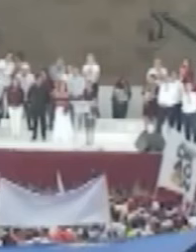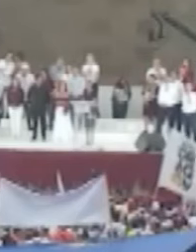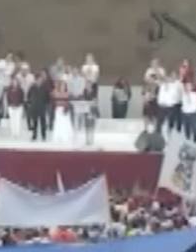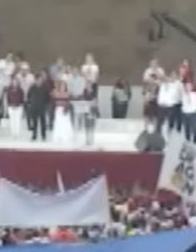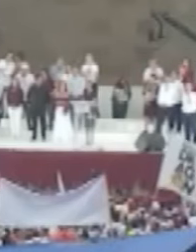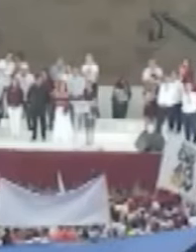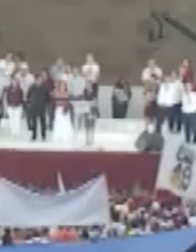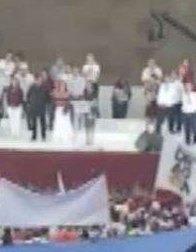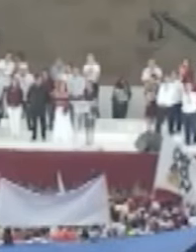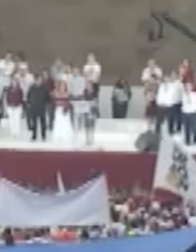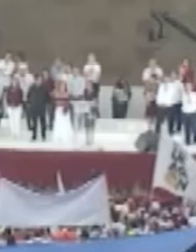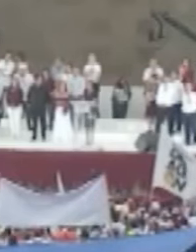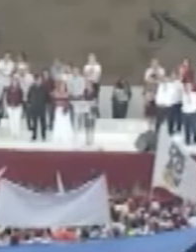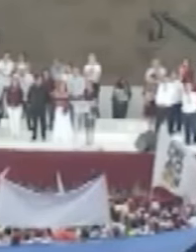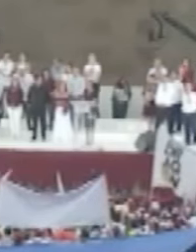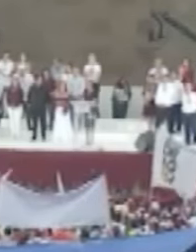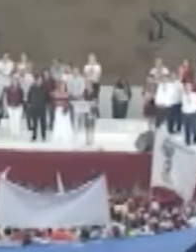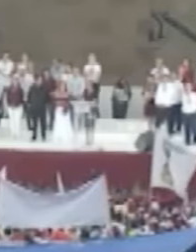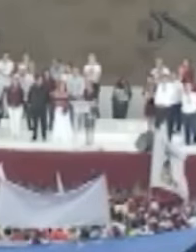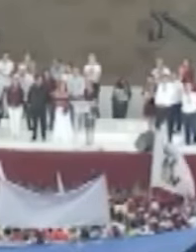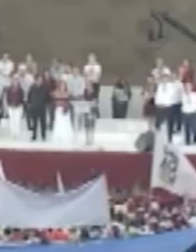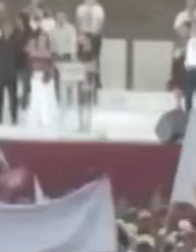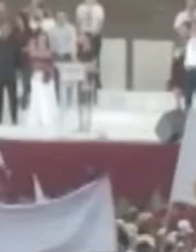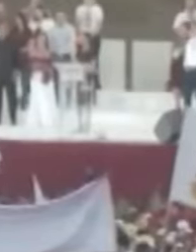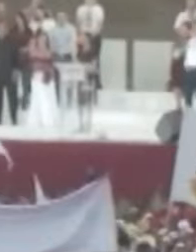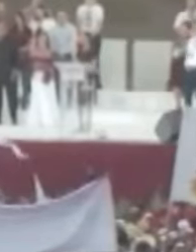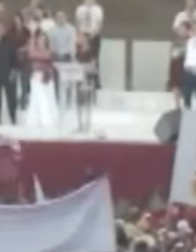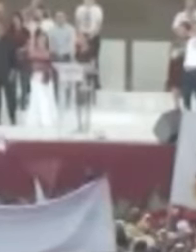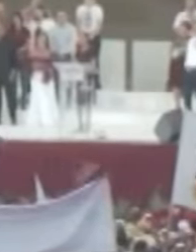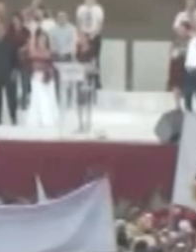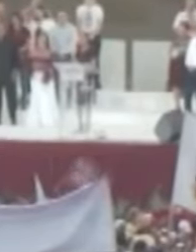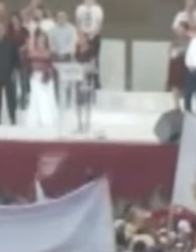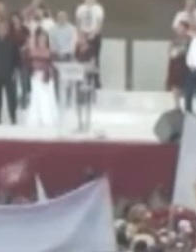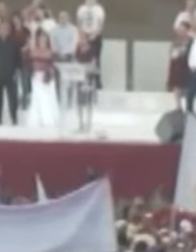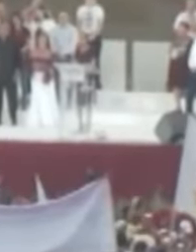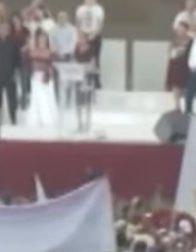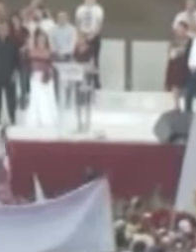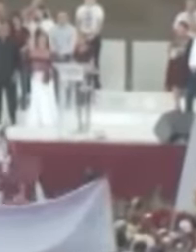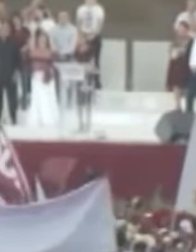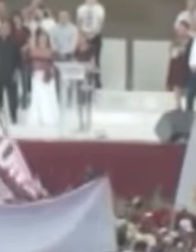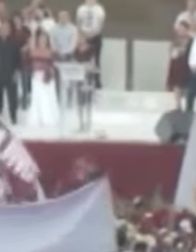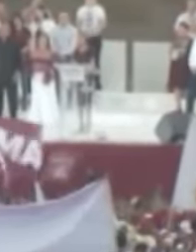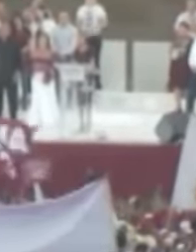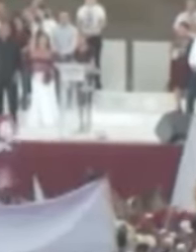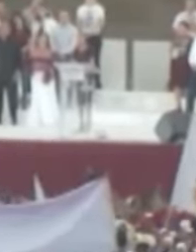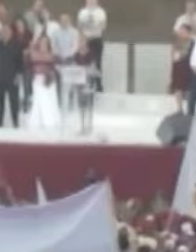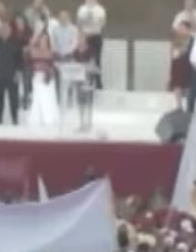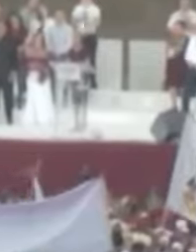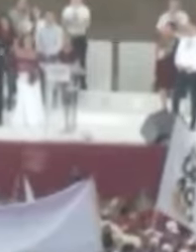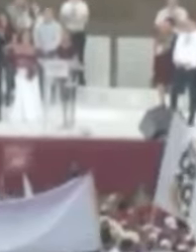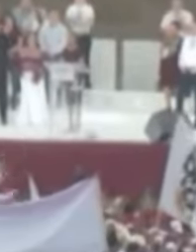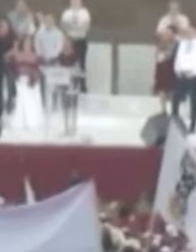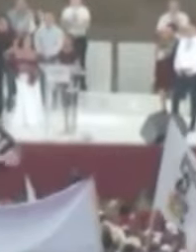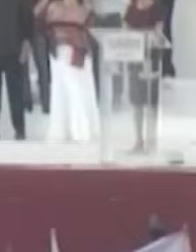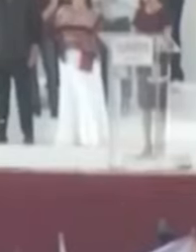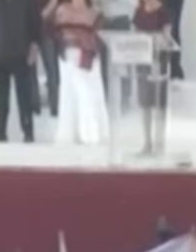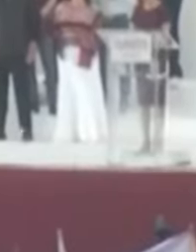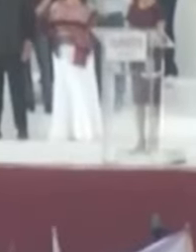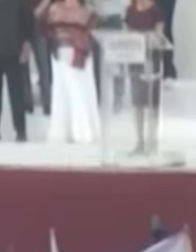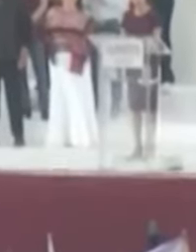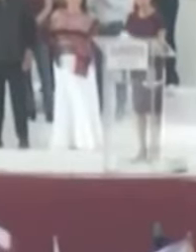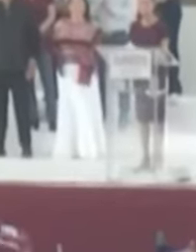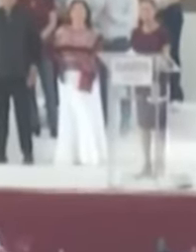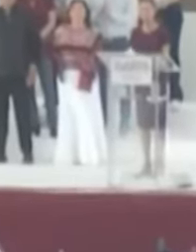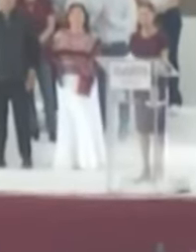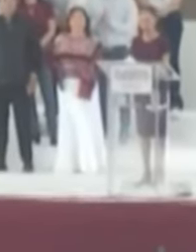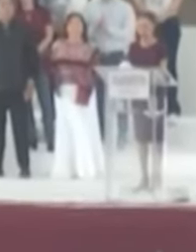muy muy bonito, nutrido, pero además alegre. No les estorbó, Ricardo Monreal, ¿no les estorbó la presencia del